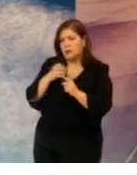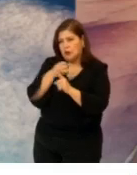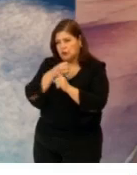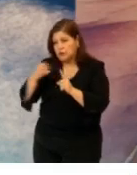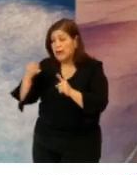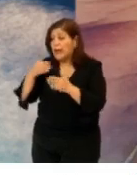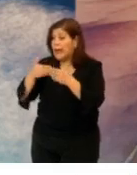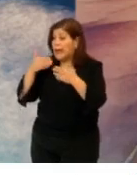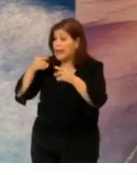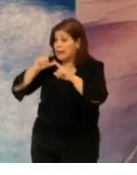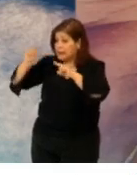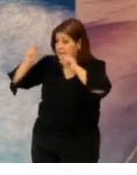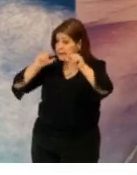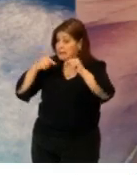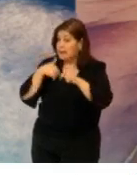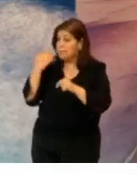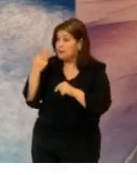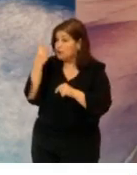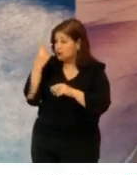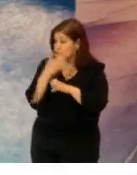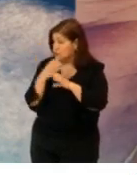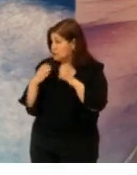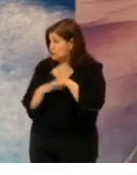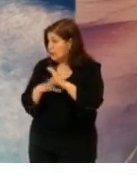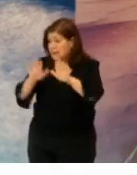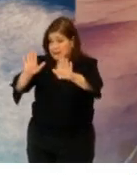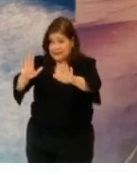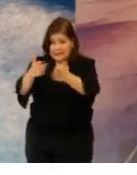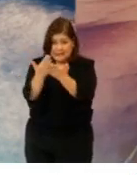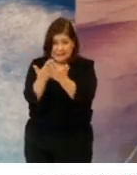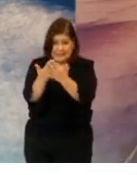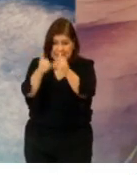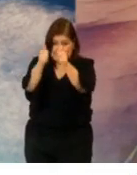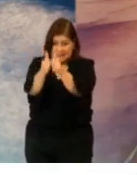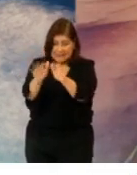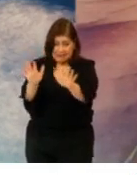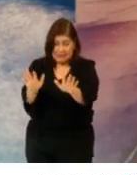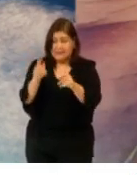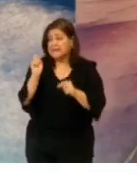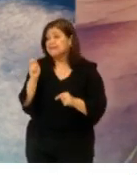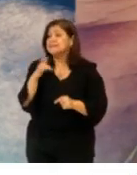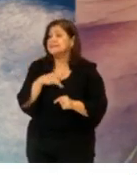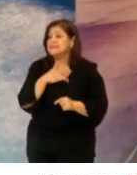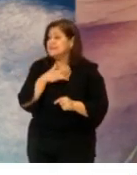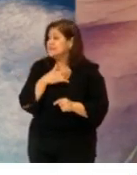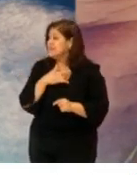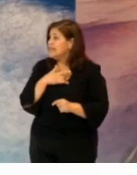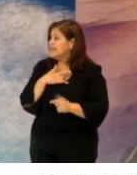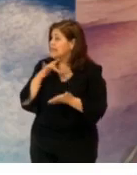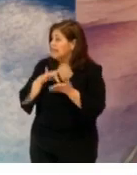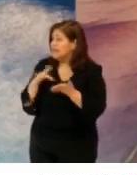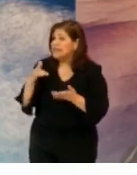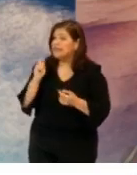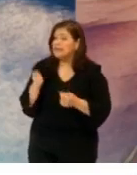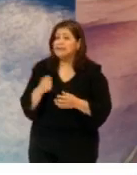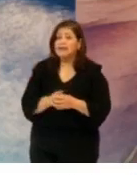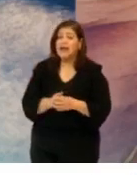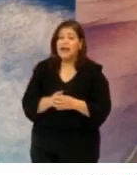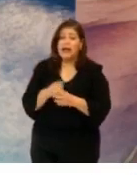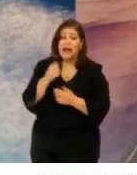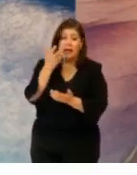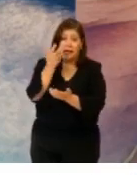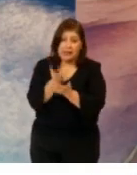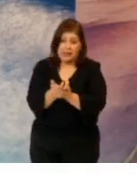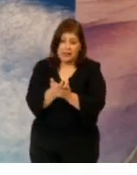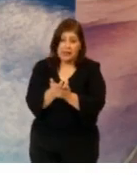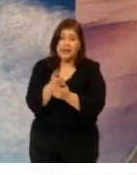Antes de irse, les pido dos cosas. A ver, congelados, freeze, como dicen los niños. Gracias también a En Línea quienes están siguiendo. El break, les